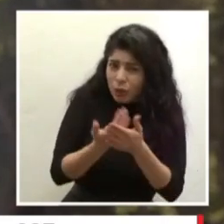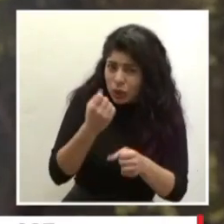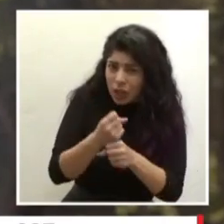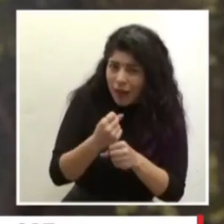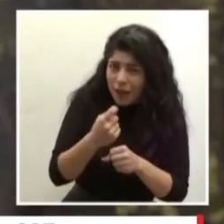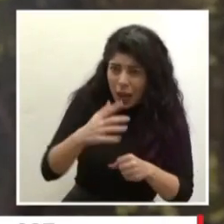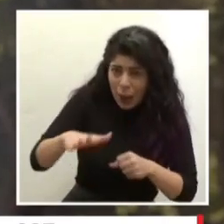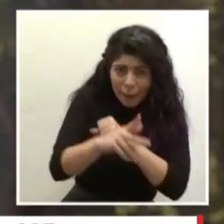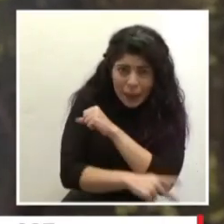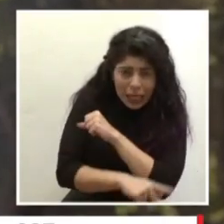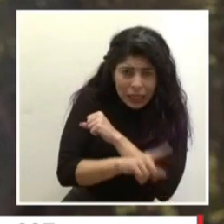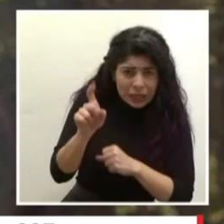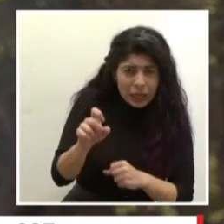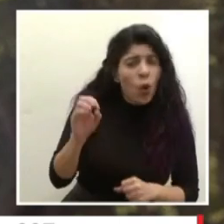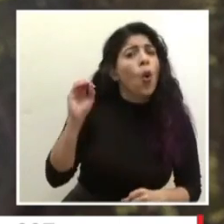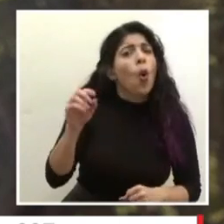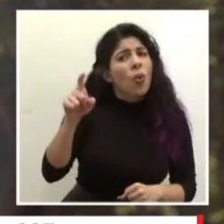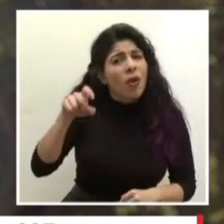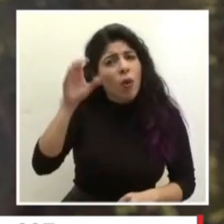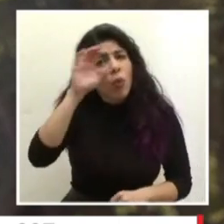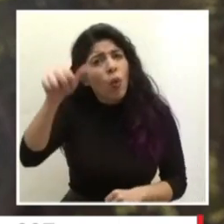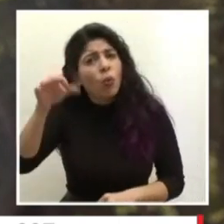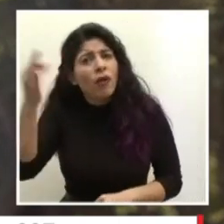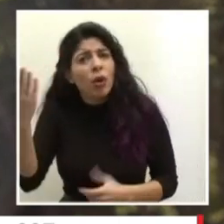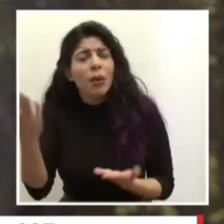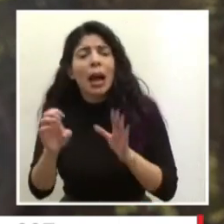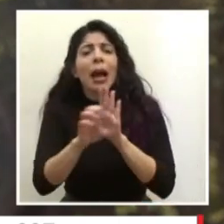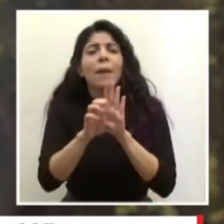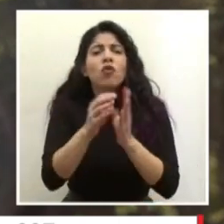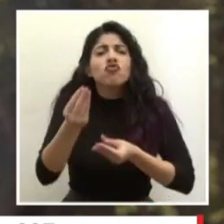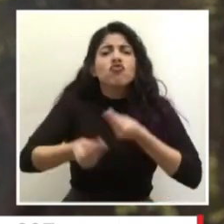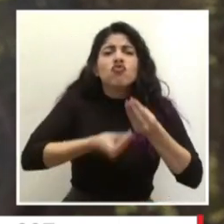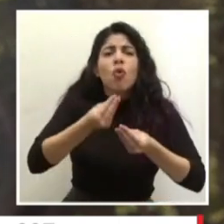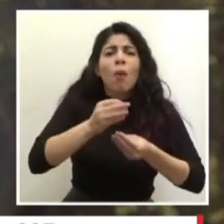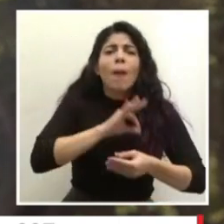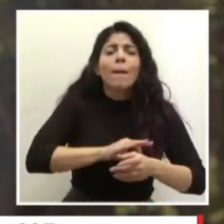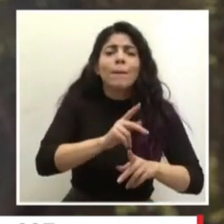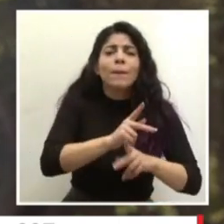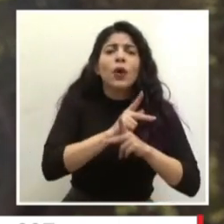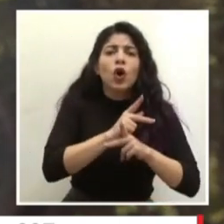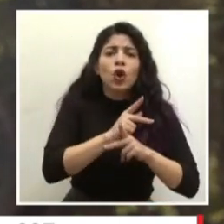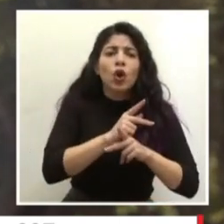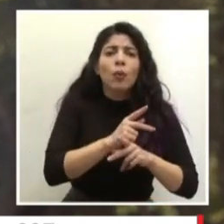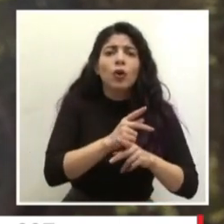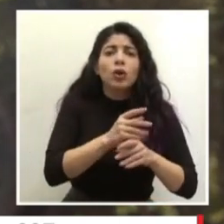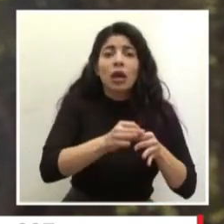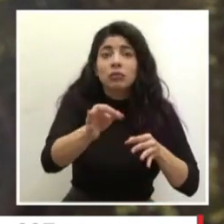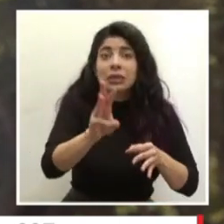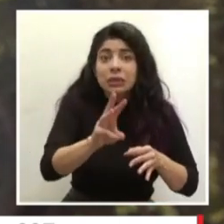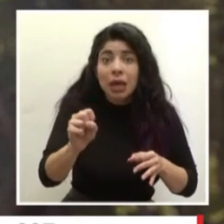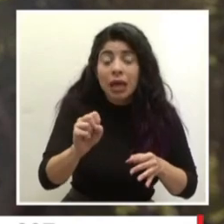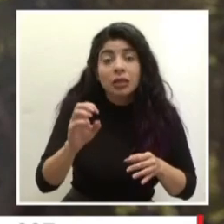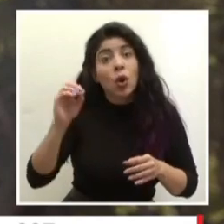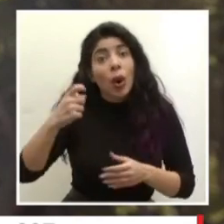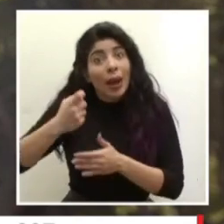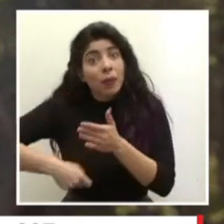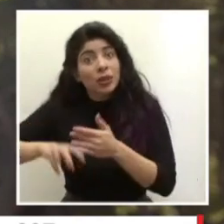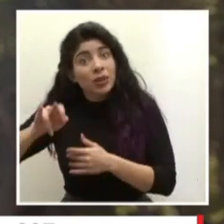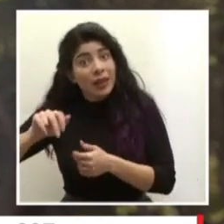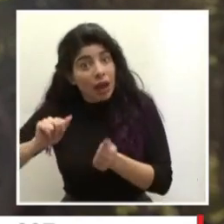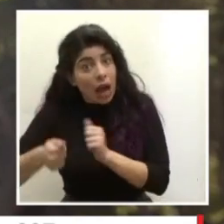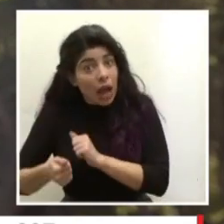en el país o van a tener que buscar otra manera, por ejemplo, de extender el bono proteger por 6 meses o cambios hasta en el impuesto de valor